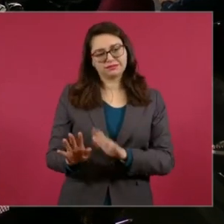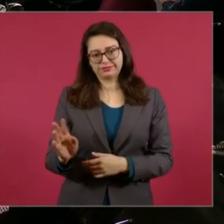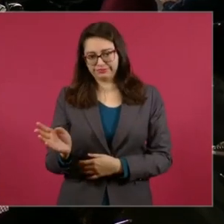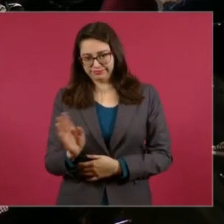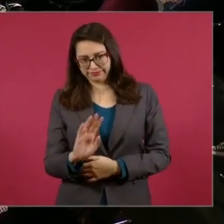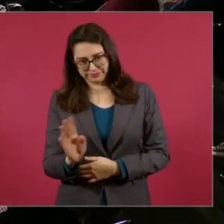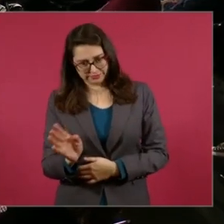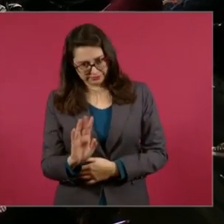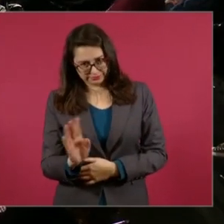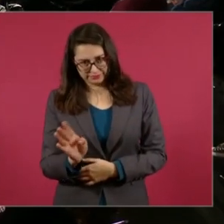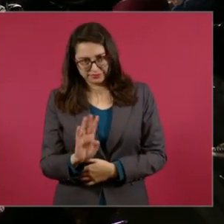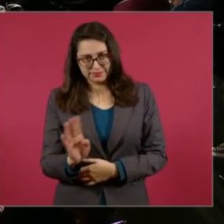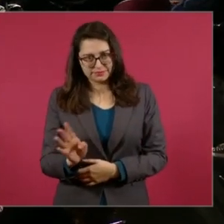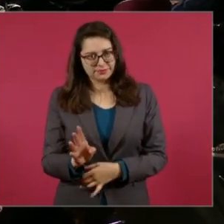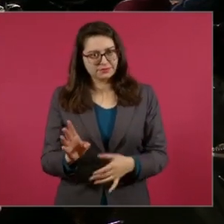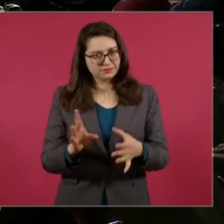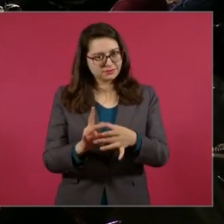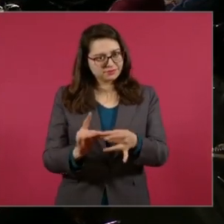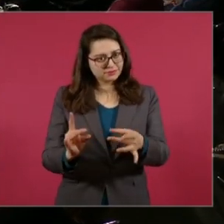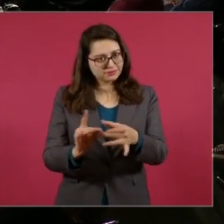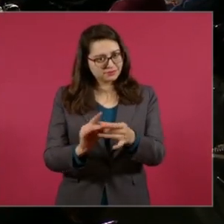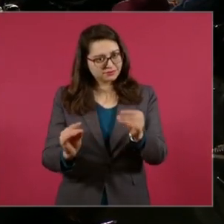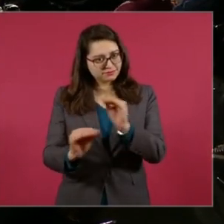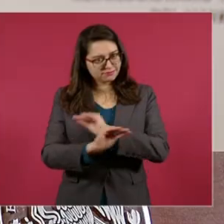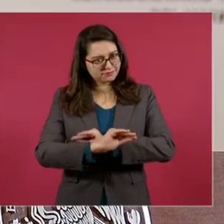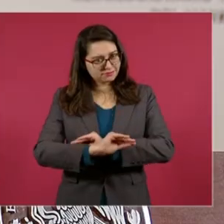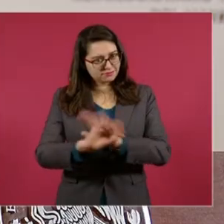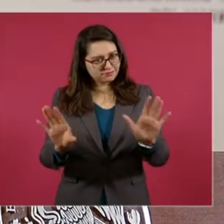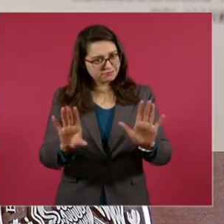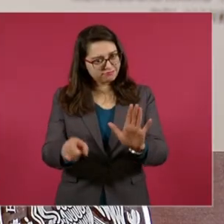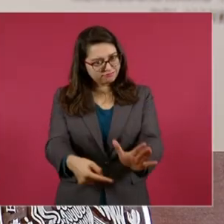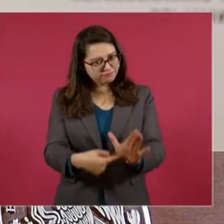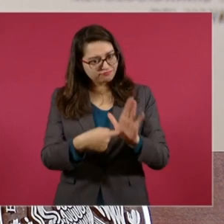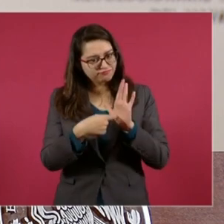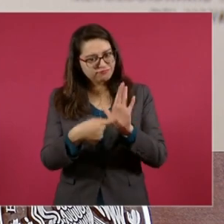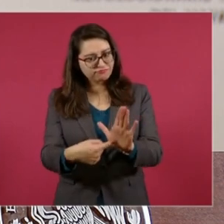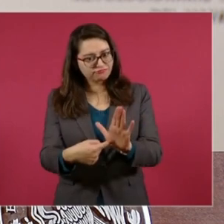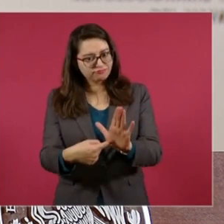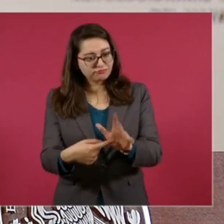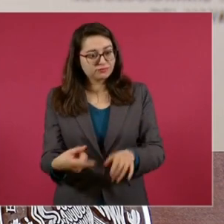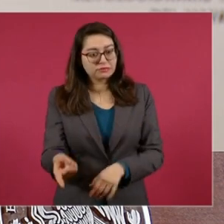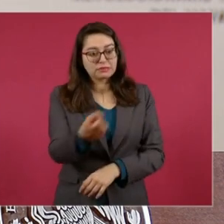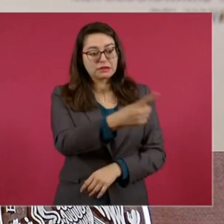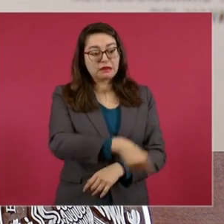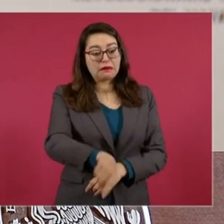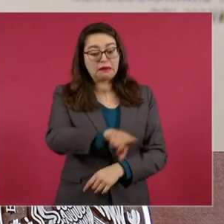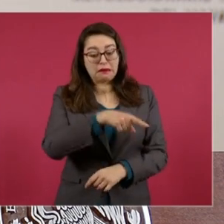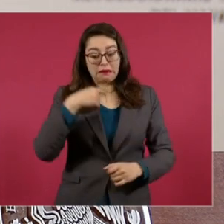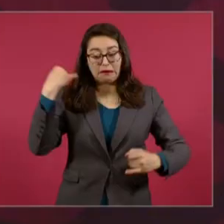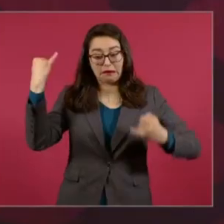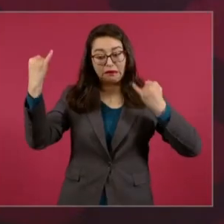no se distorsionen las cosas, no haya manipulación.